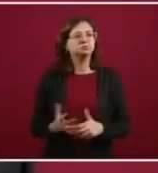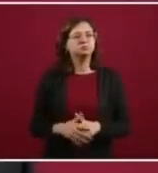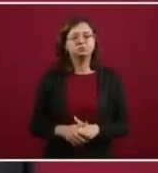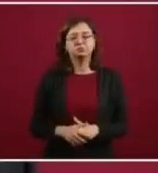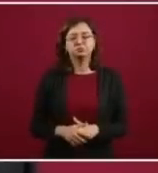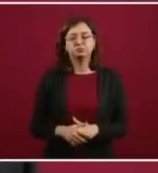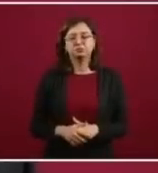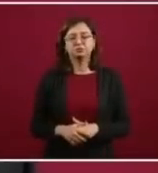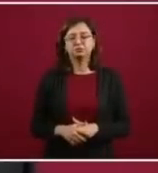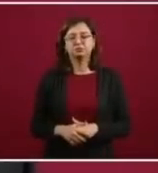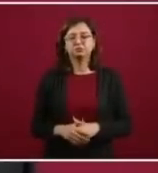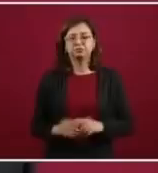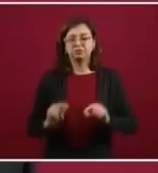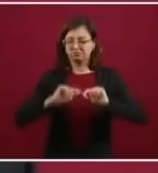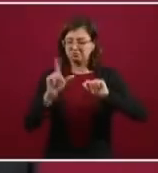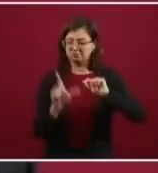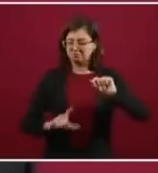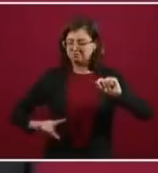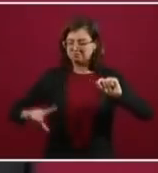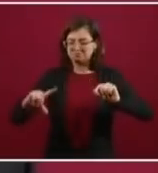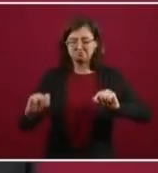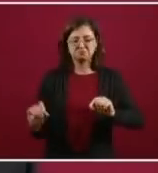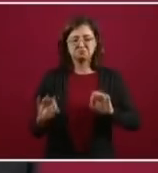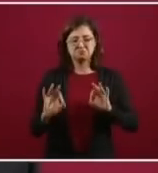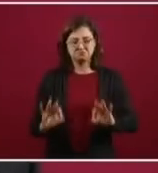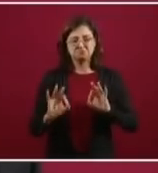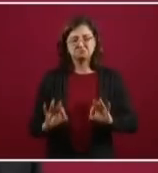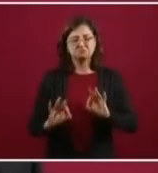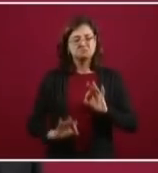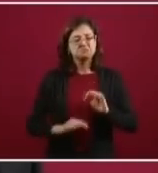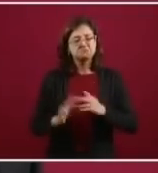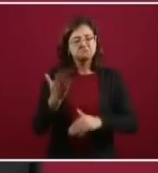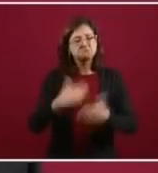en lo que corresponde a México, vamos bien.